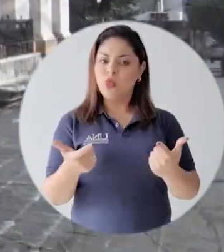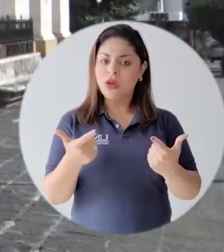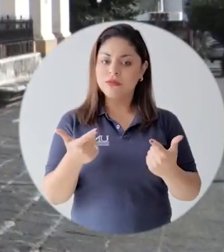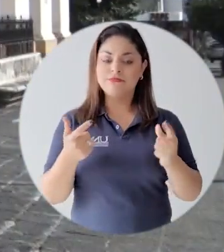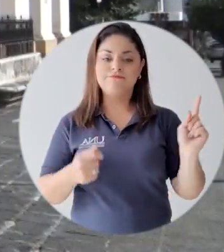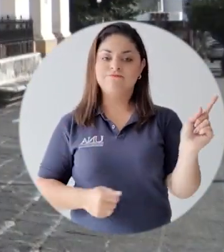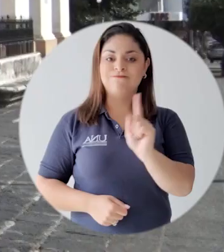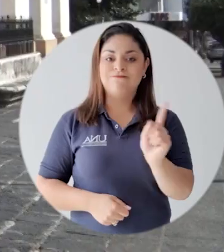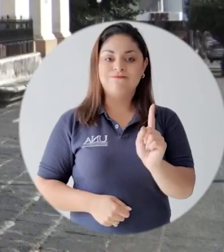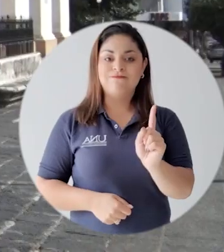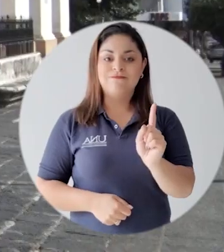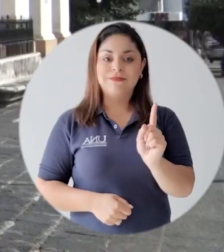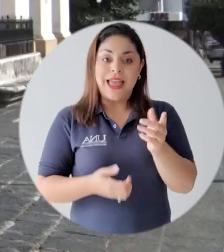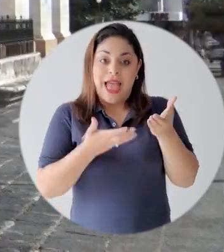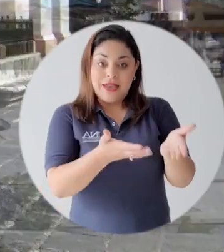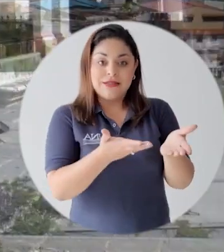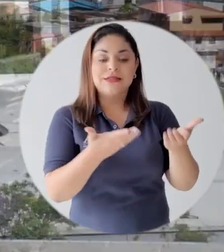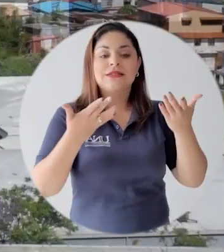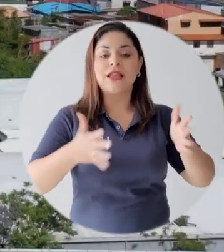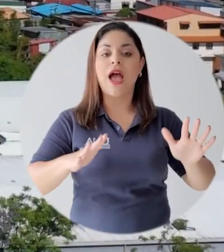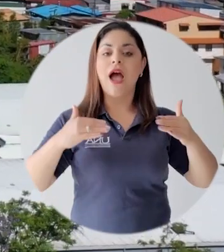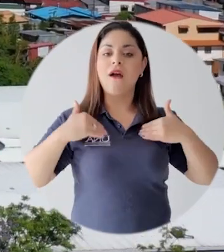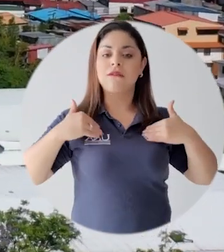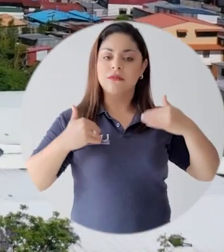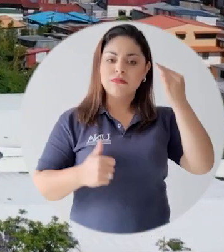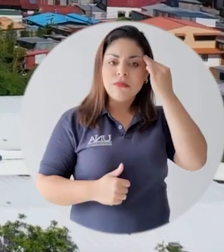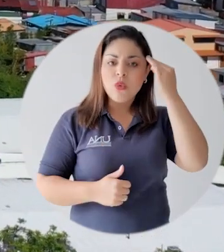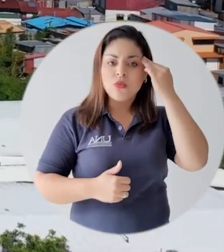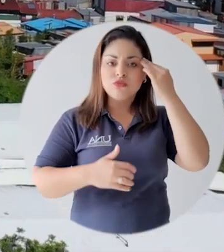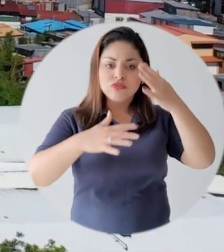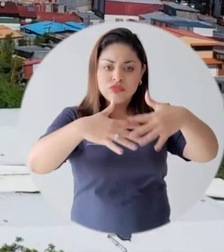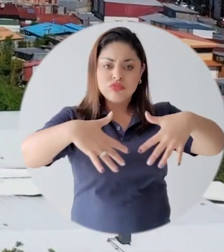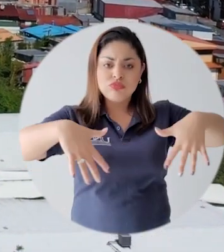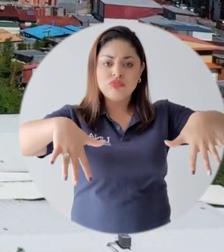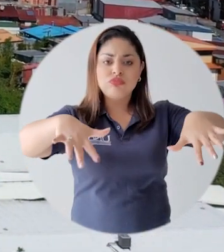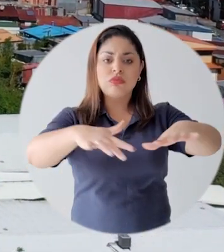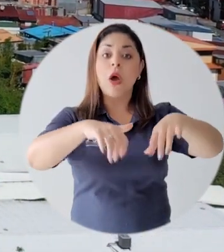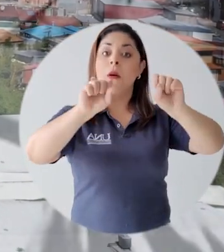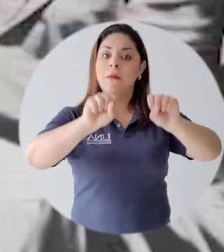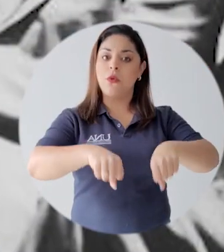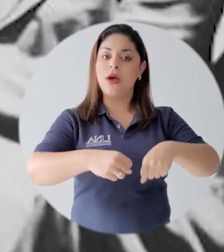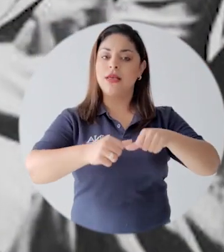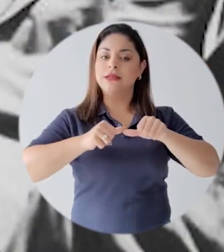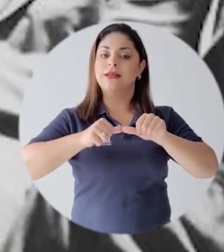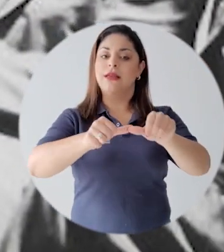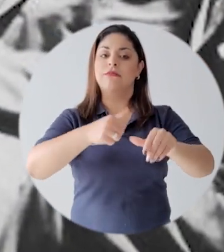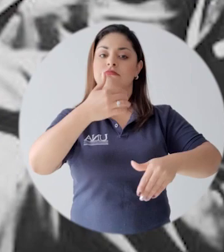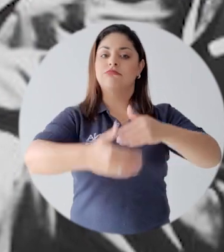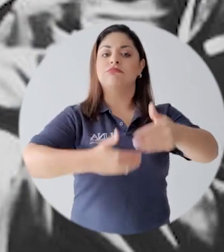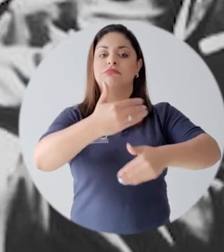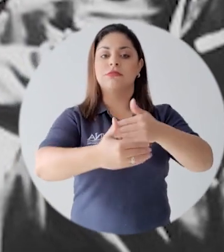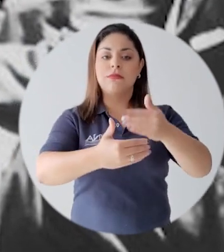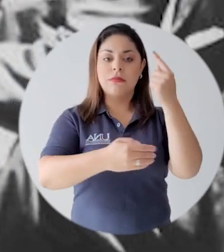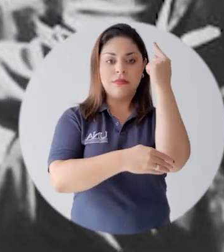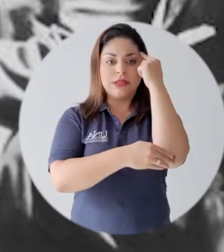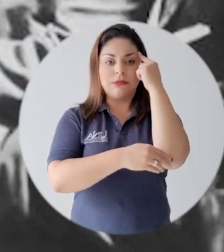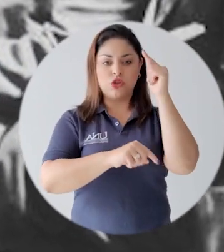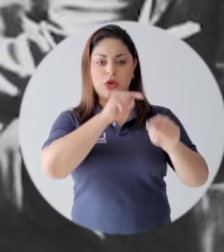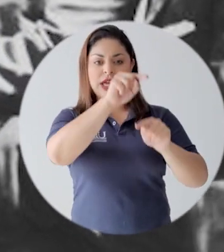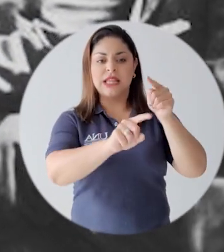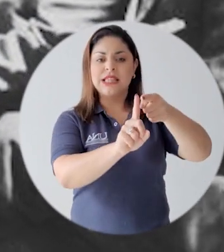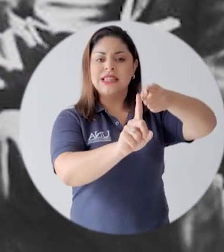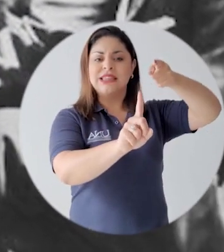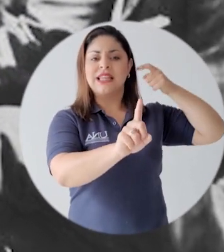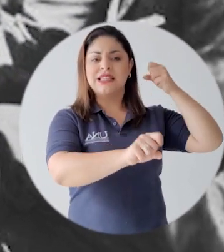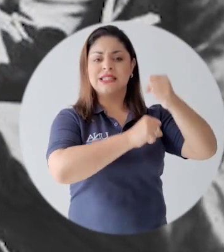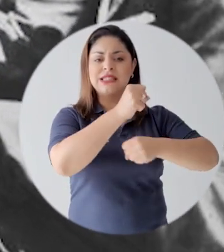casualidad. Aquí habían madurado las condiciones para seguir abonando el campo del pensamiento crítico, heredado de